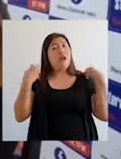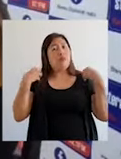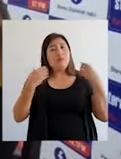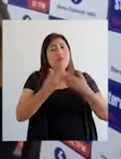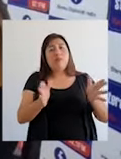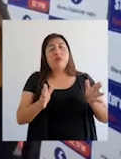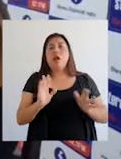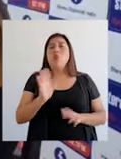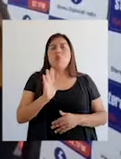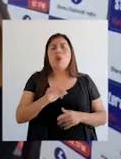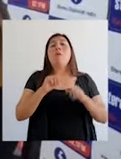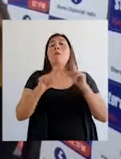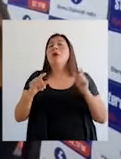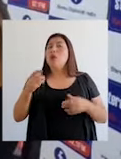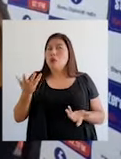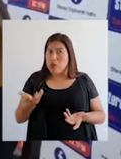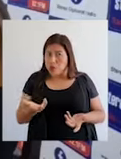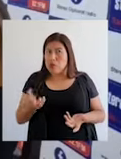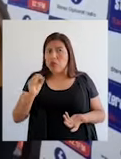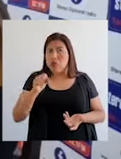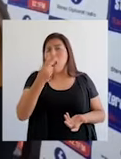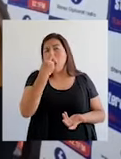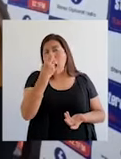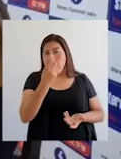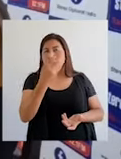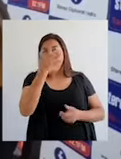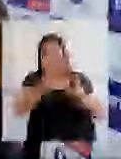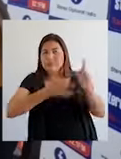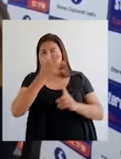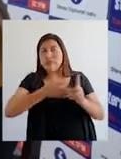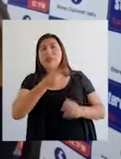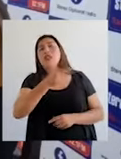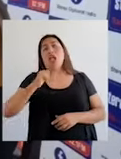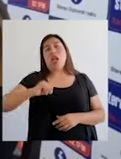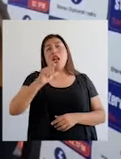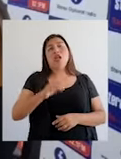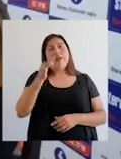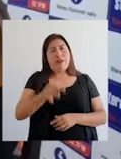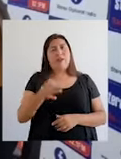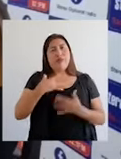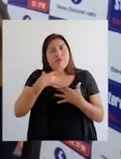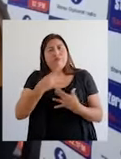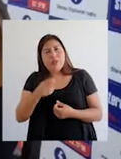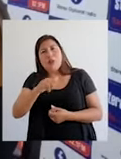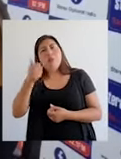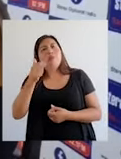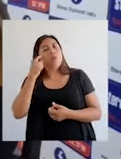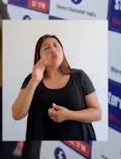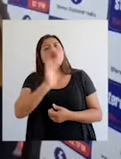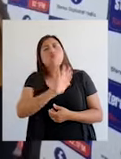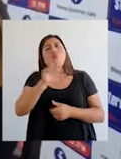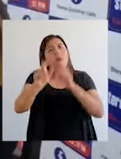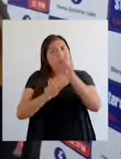distrital, pero es una muestra del interés que tiene un alcalde por acercarse a su población. El registro lo que logra es